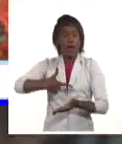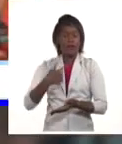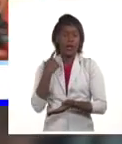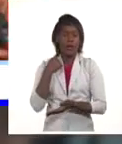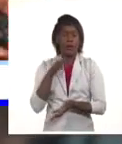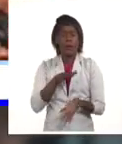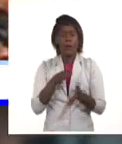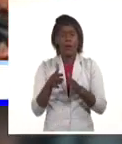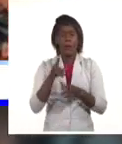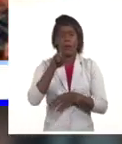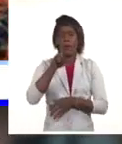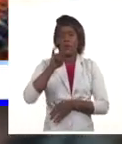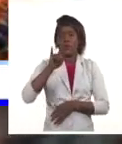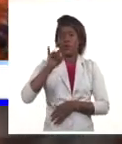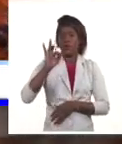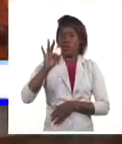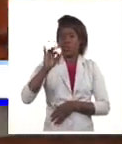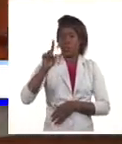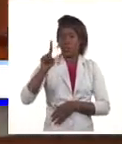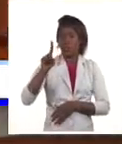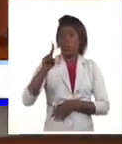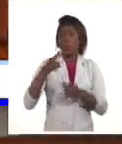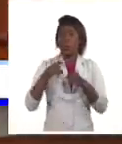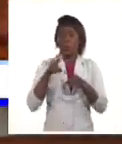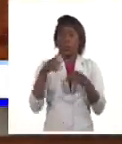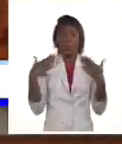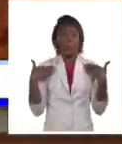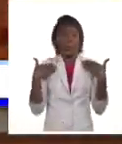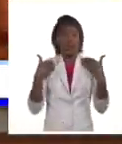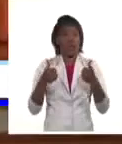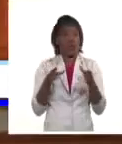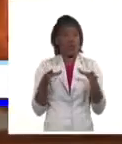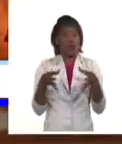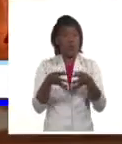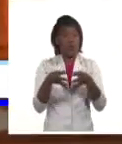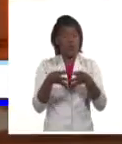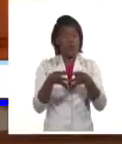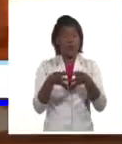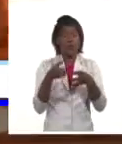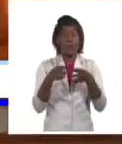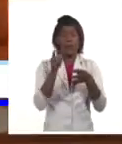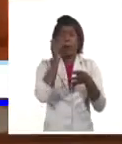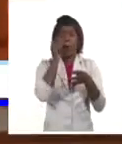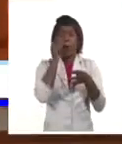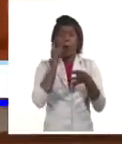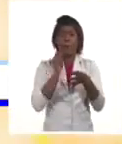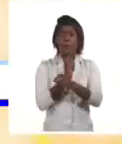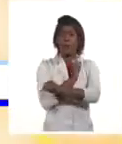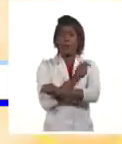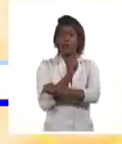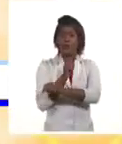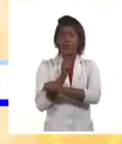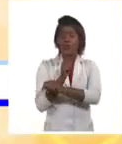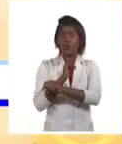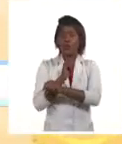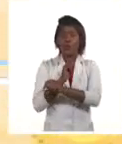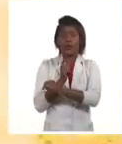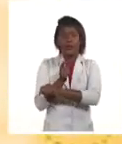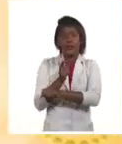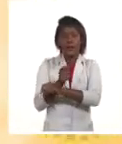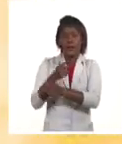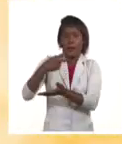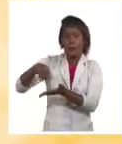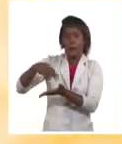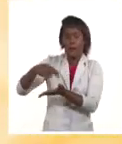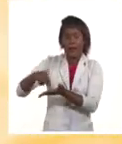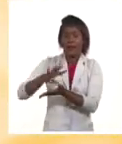1981 y actual director de la Compañía Folclórica Camagua, este destacado profesor y coreógrafo mereció el Premio Nacional